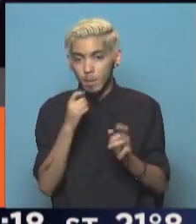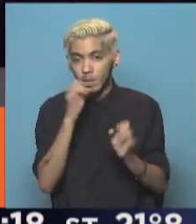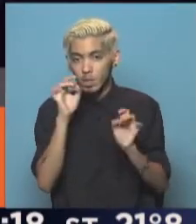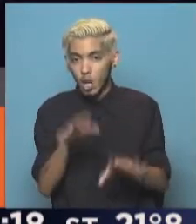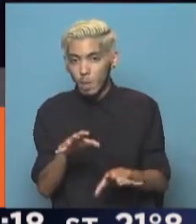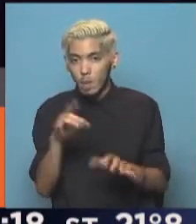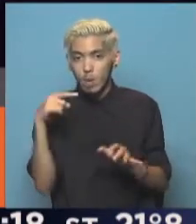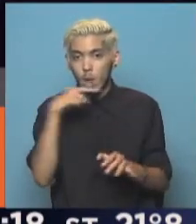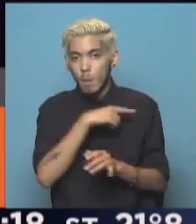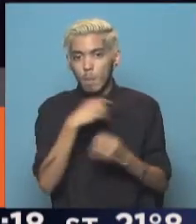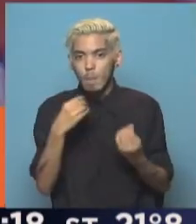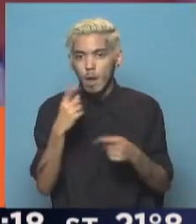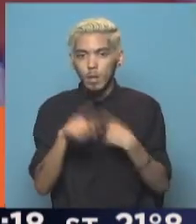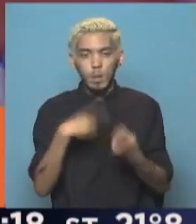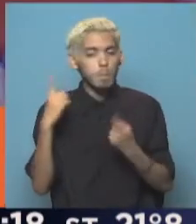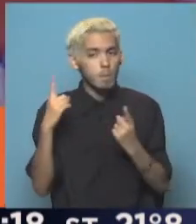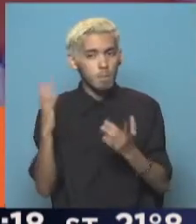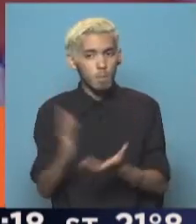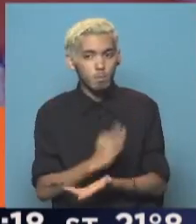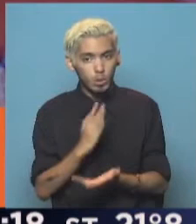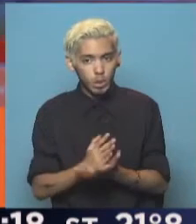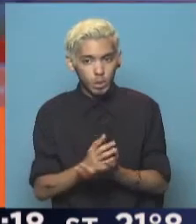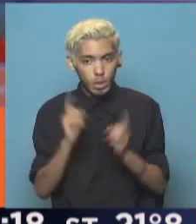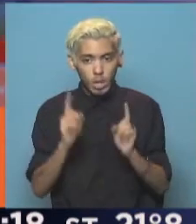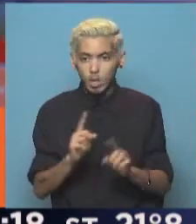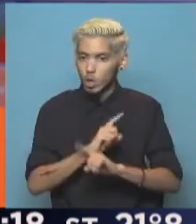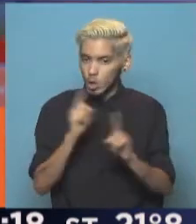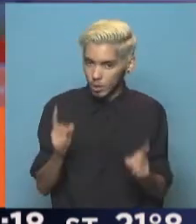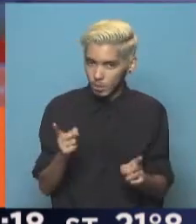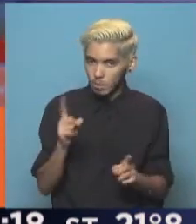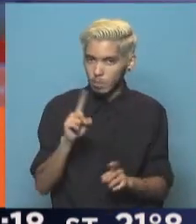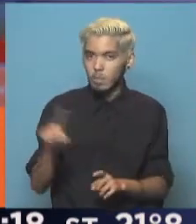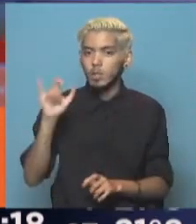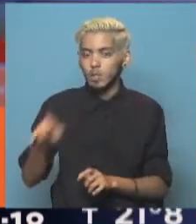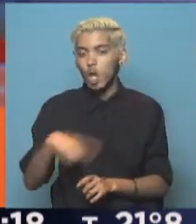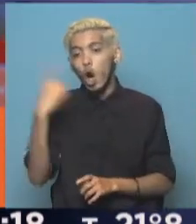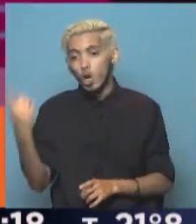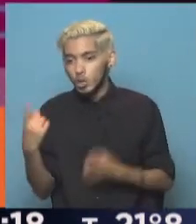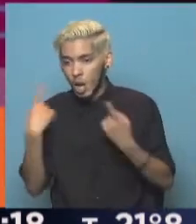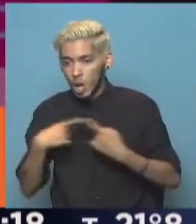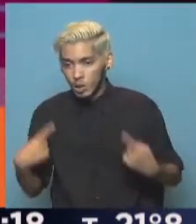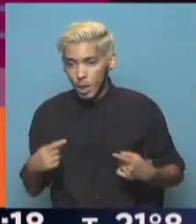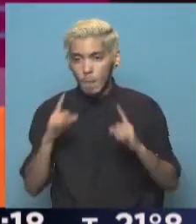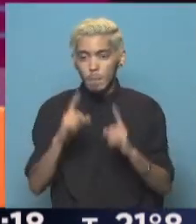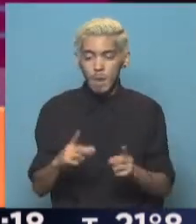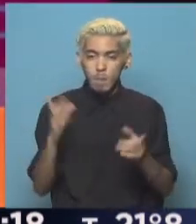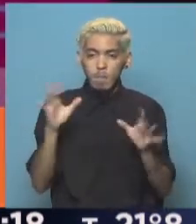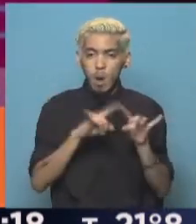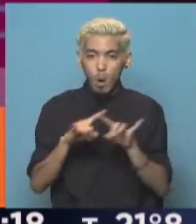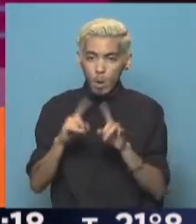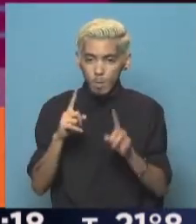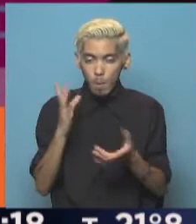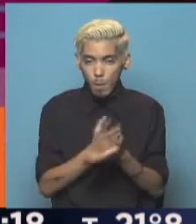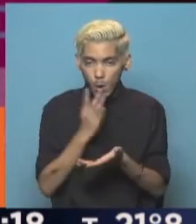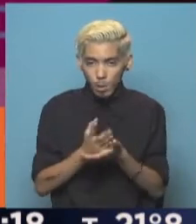simplemente un galpón para seguir haciendo el mismo proceso esta línea no va a ser para él pero si hay otras líneas para él a través de la misma web del ministro de producción